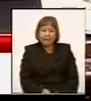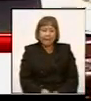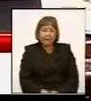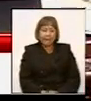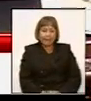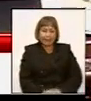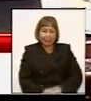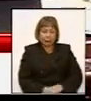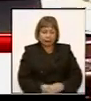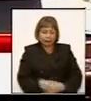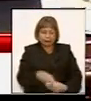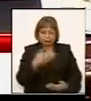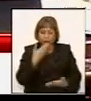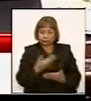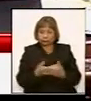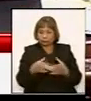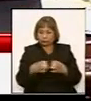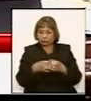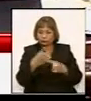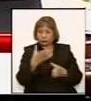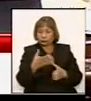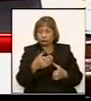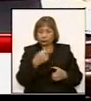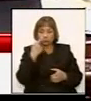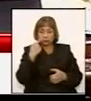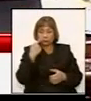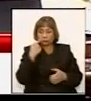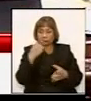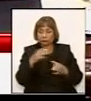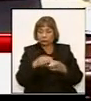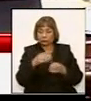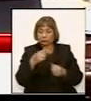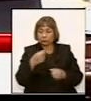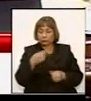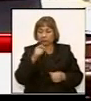Gracias, congresista. Los